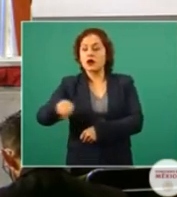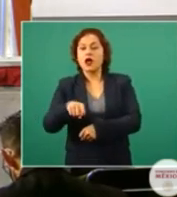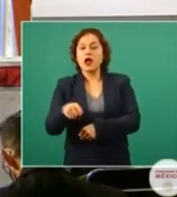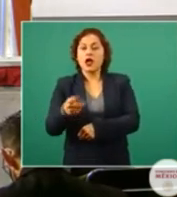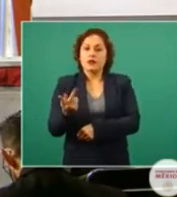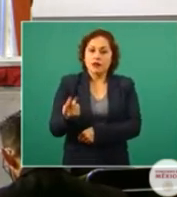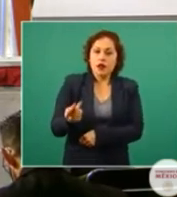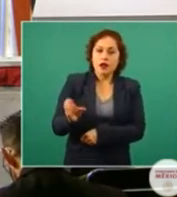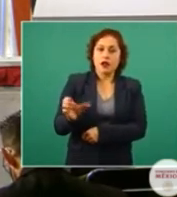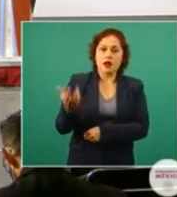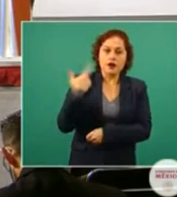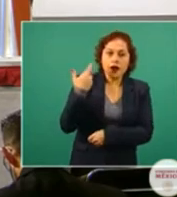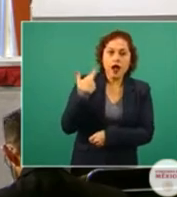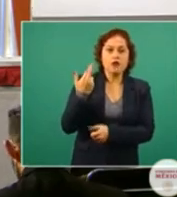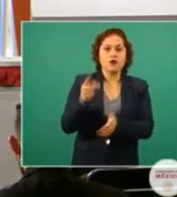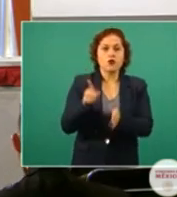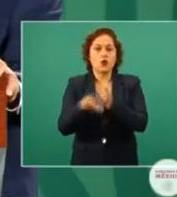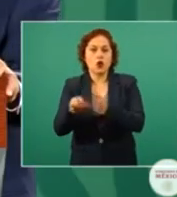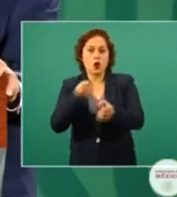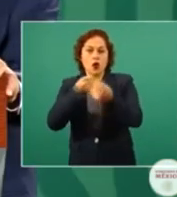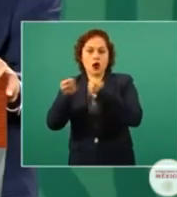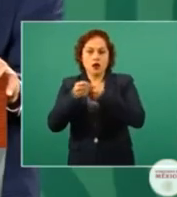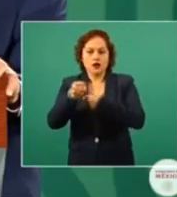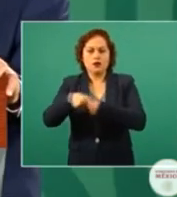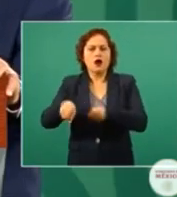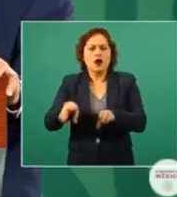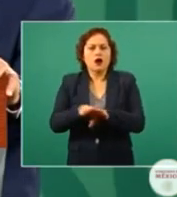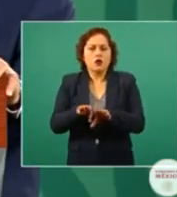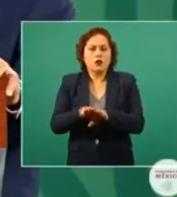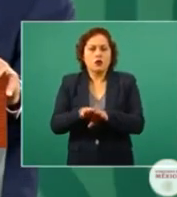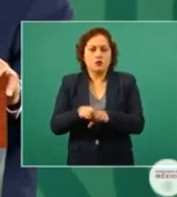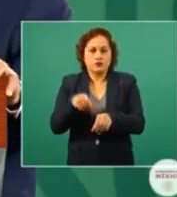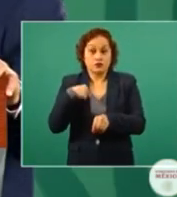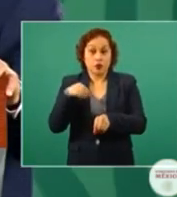Y les traigo un resumen que